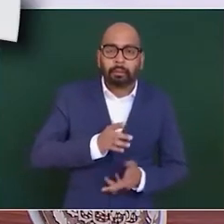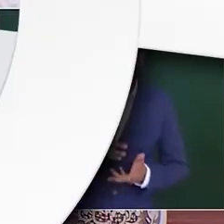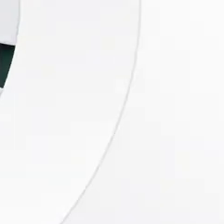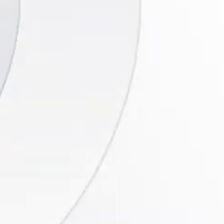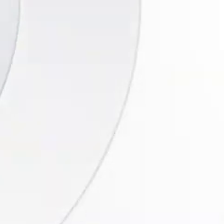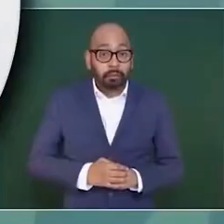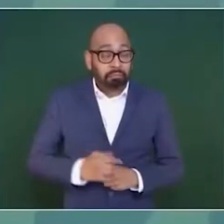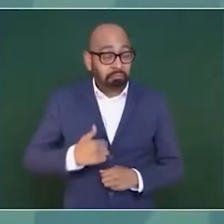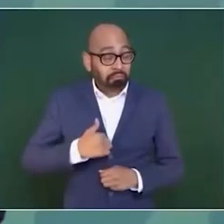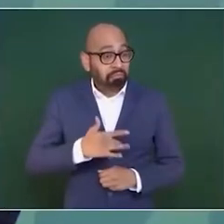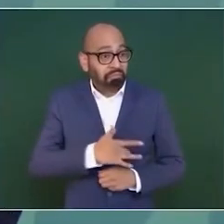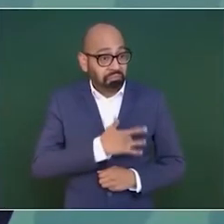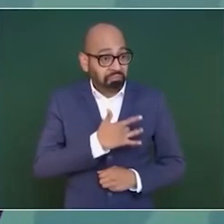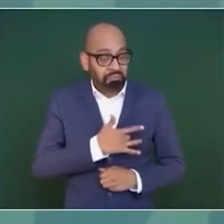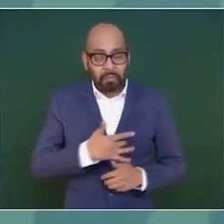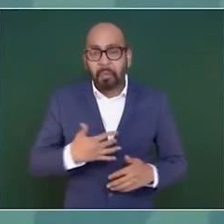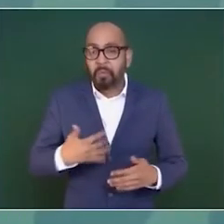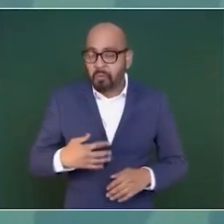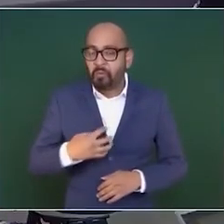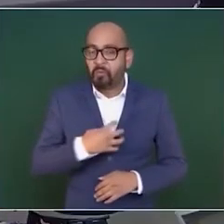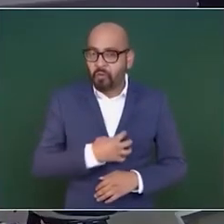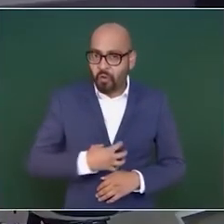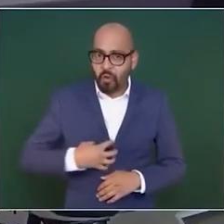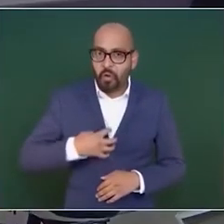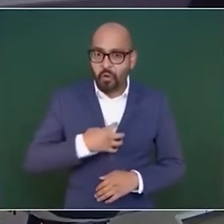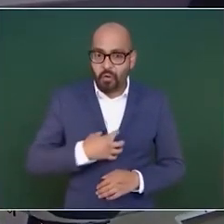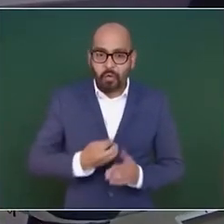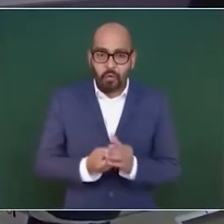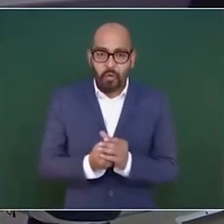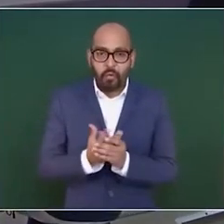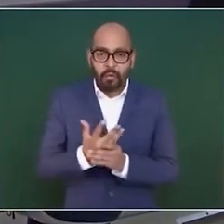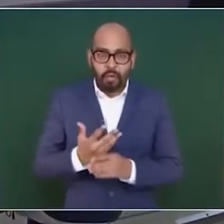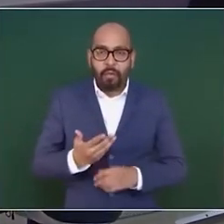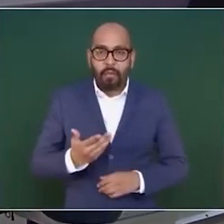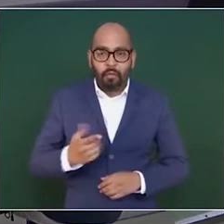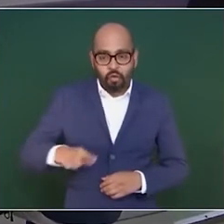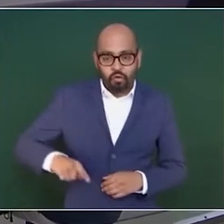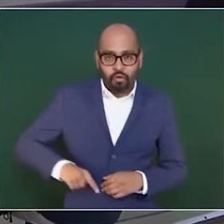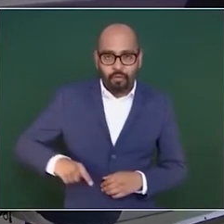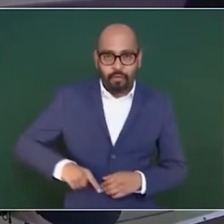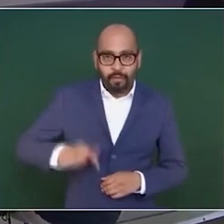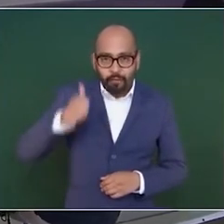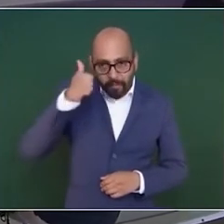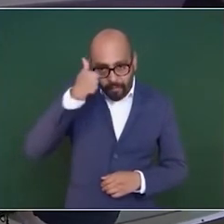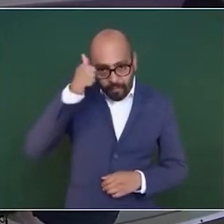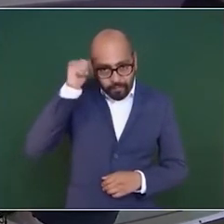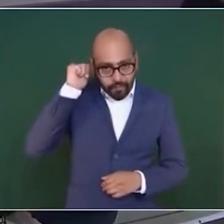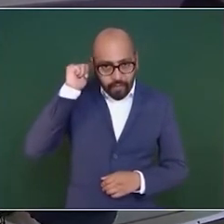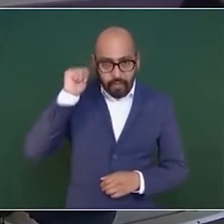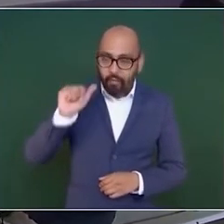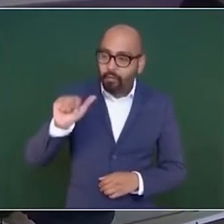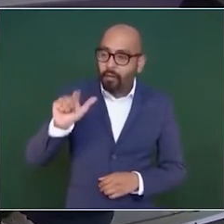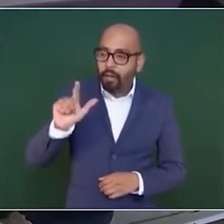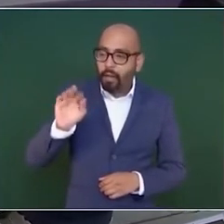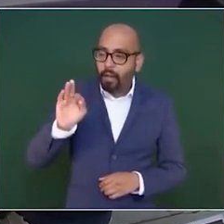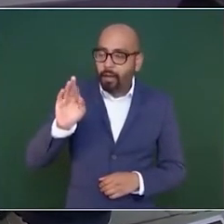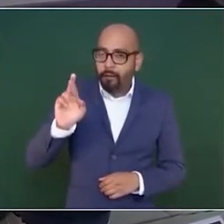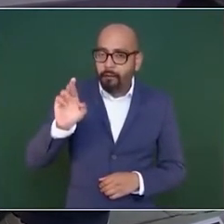elementos. Llegada de Alfredo Ramírez Bedoya, que es